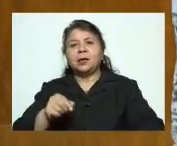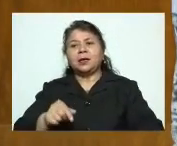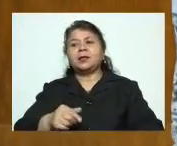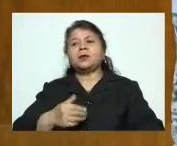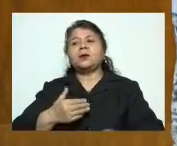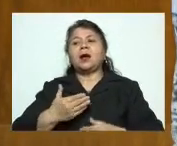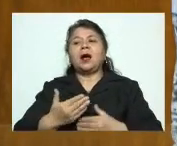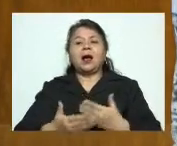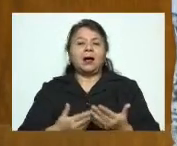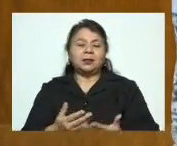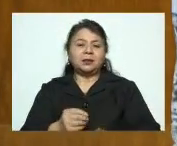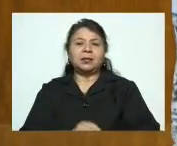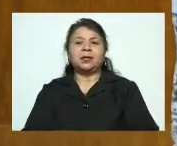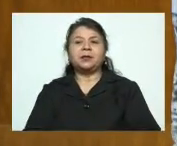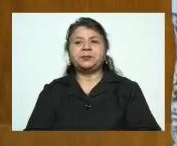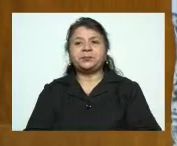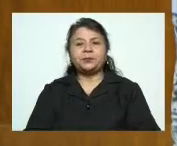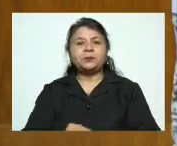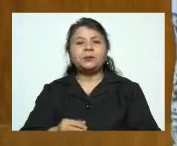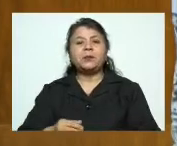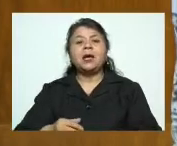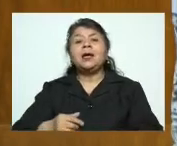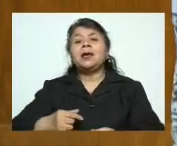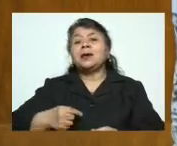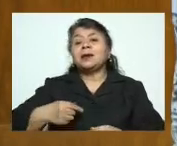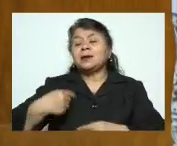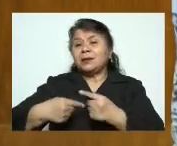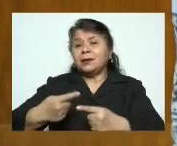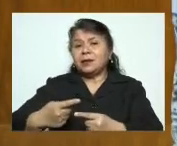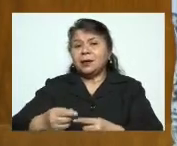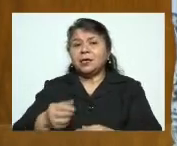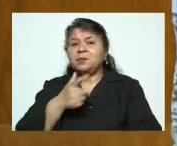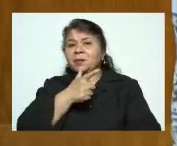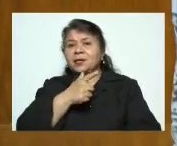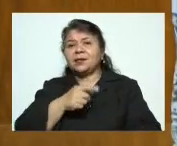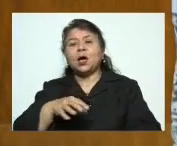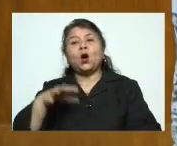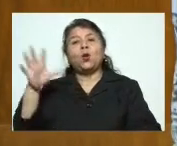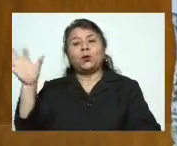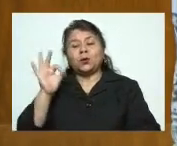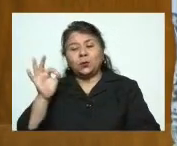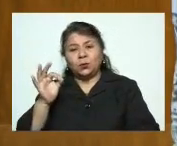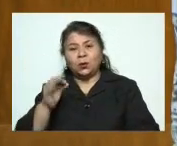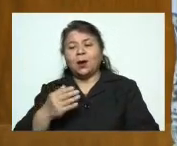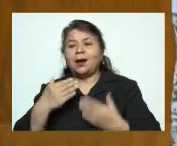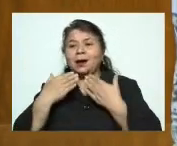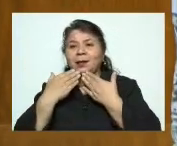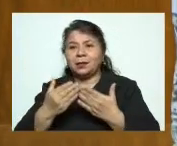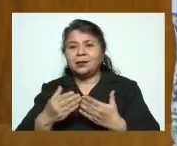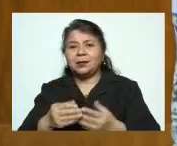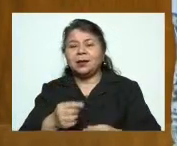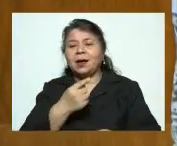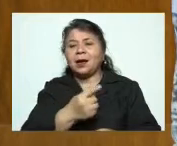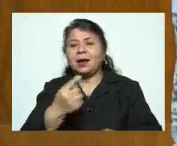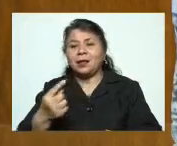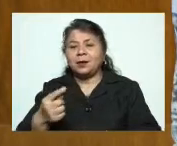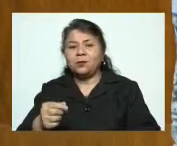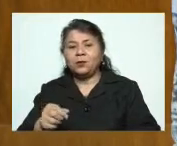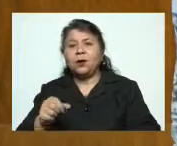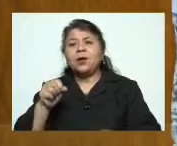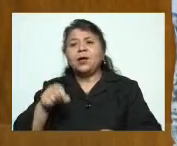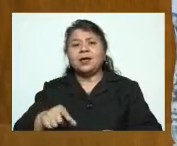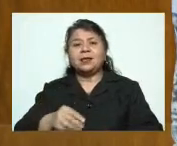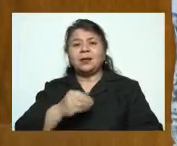Juan. Creo oportuno agradecer a todos quienes se han predispuesto para lograr estos